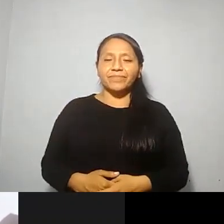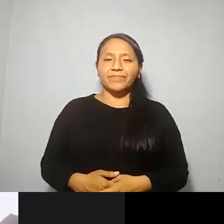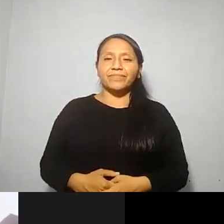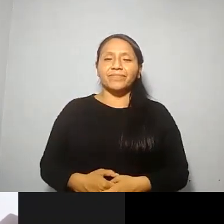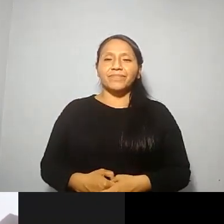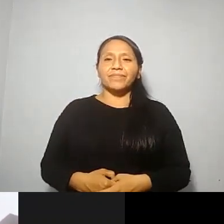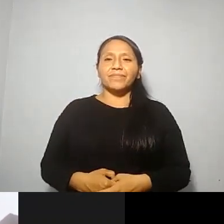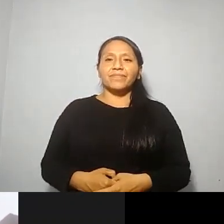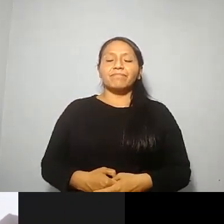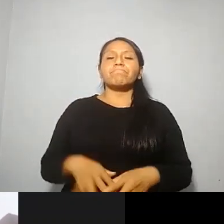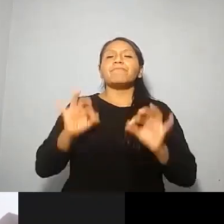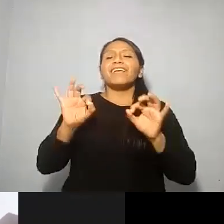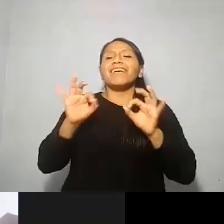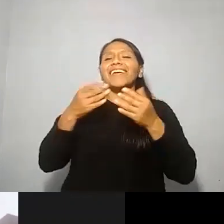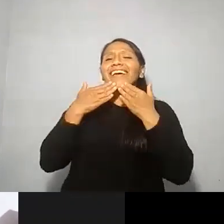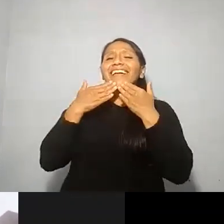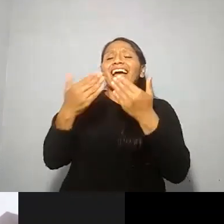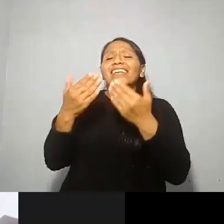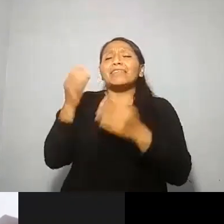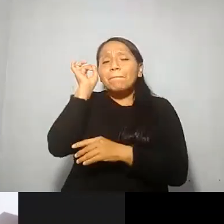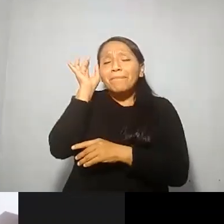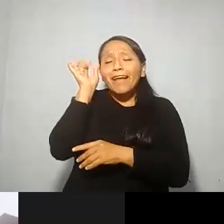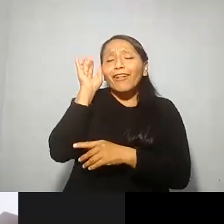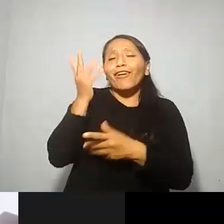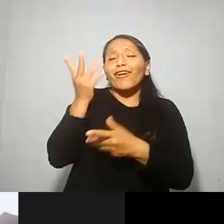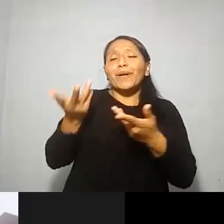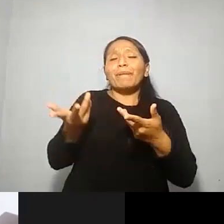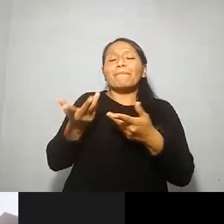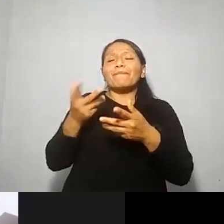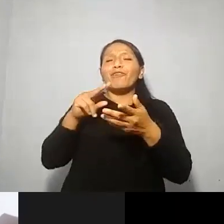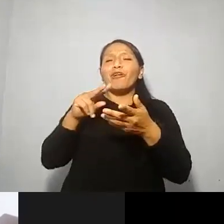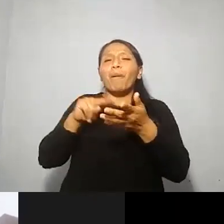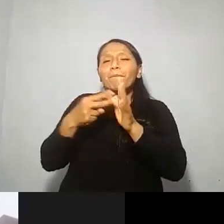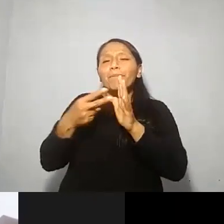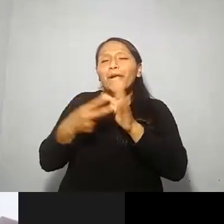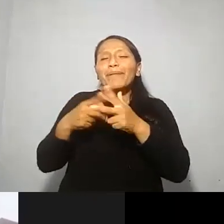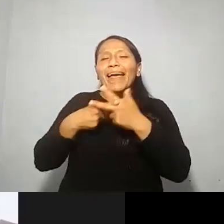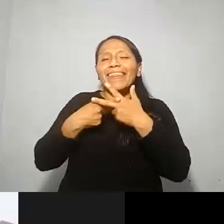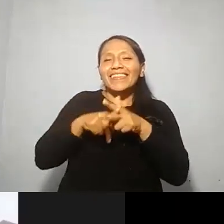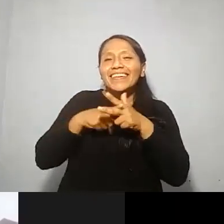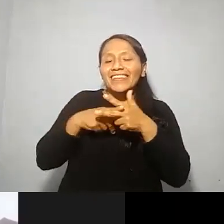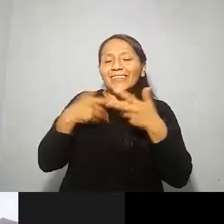Ok, gracias a ustedes y una disculpa por las dificultades técnicas.